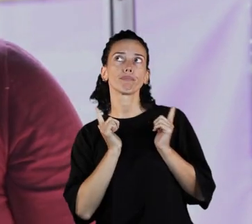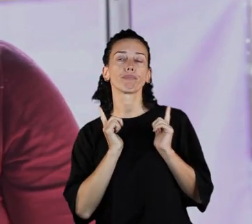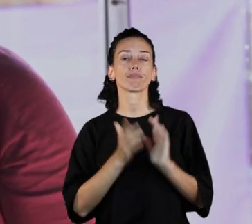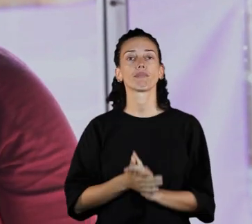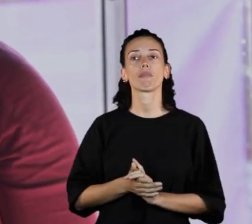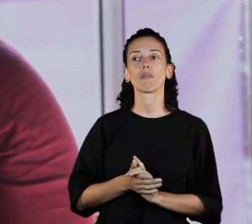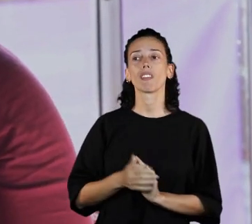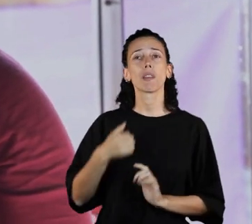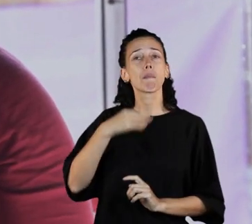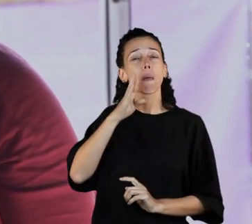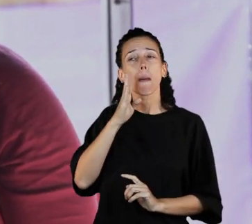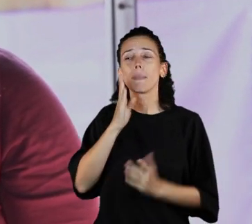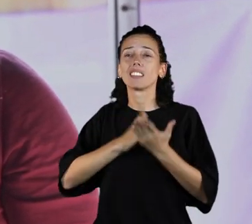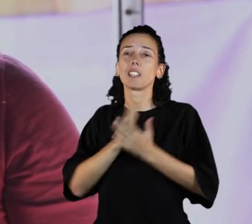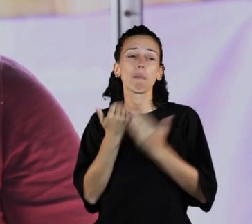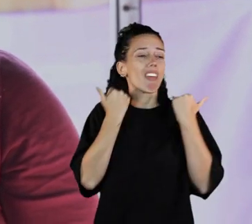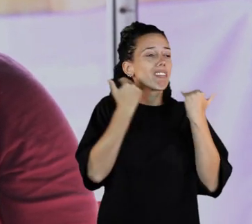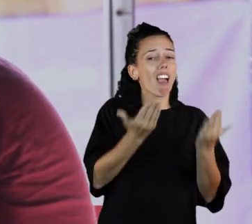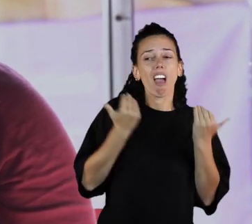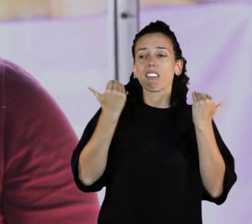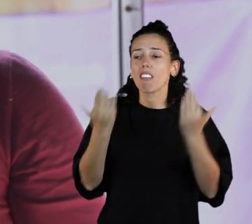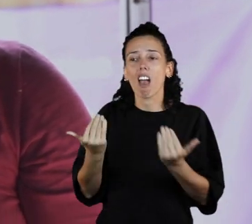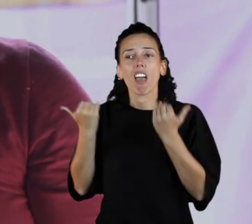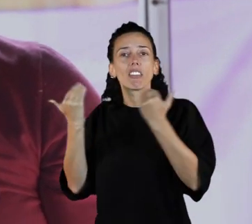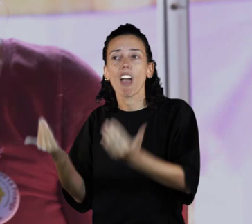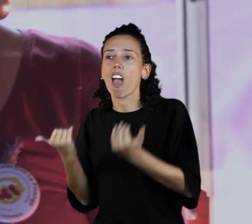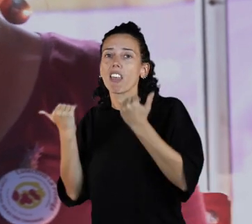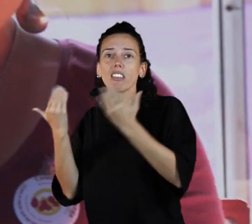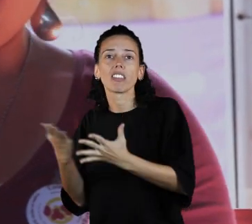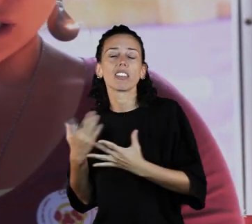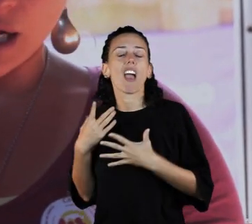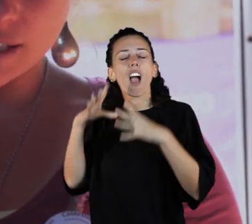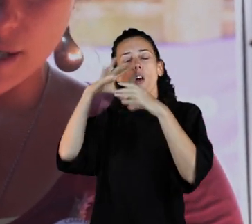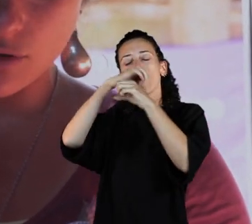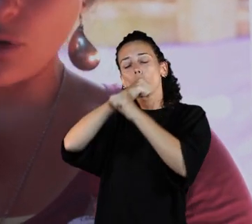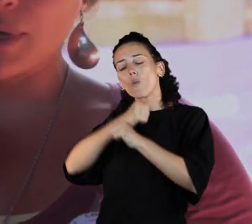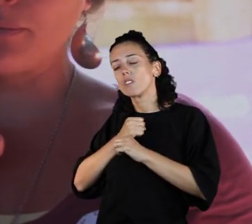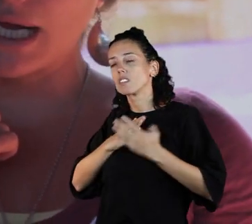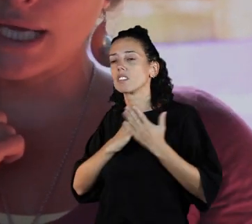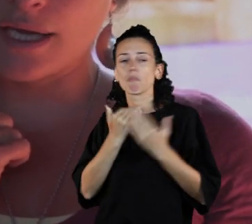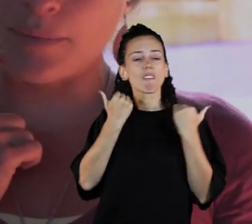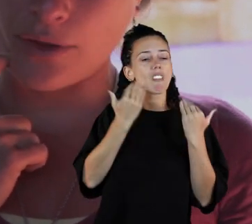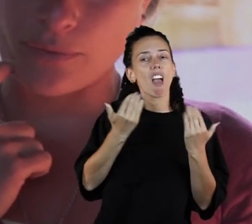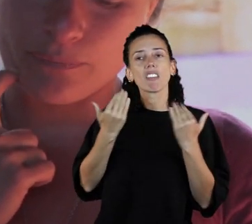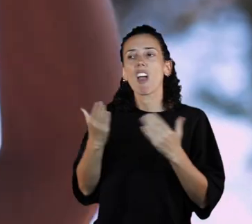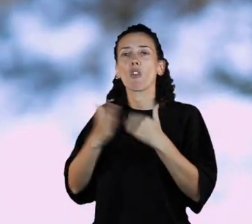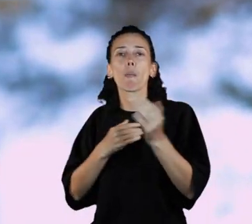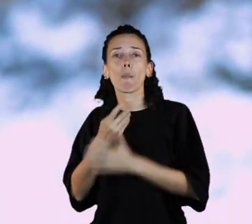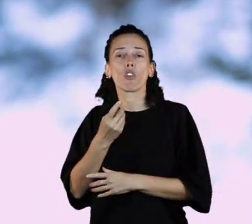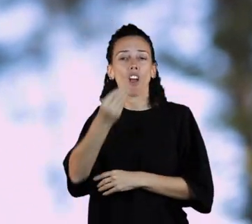Mi madre siempre entregando lo mejor, más allá que eso significase entregarse en exceso, postergarse o comer el panqueque